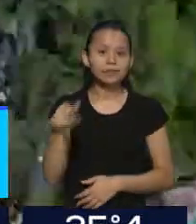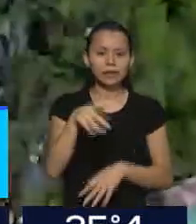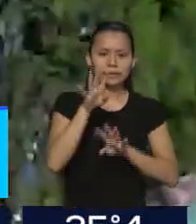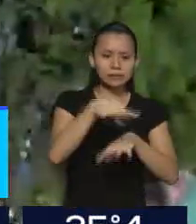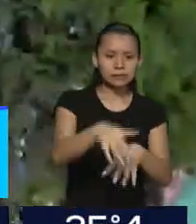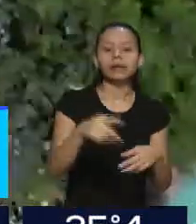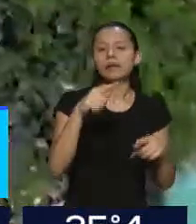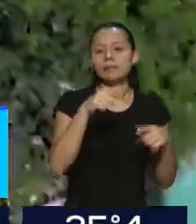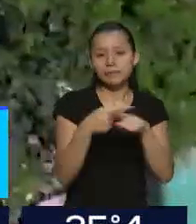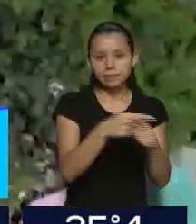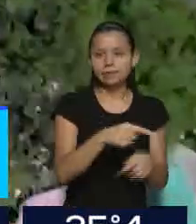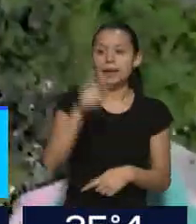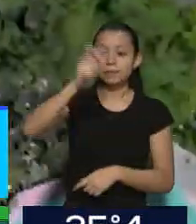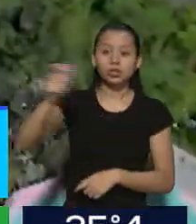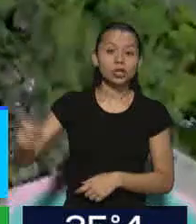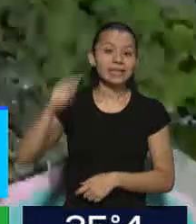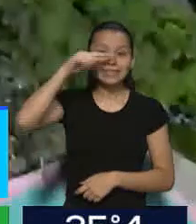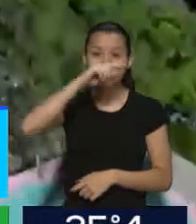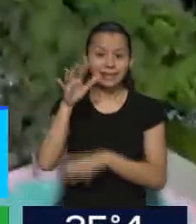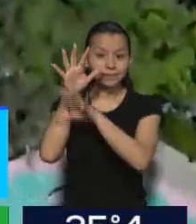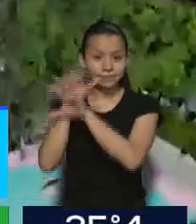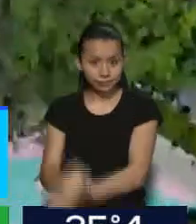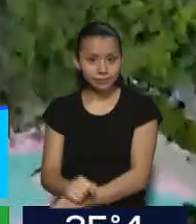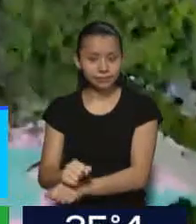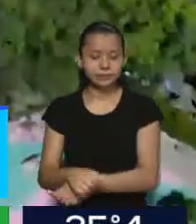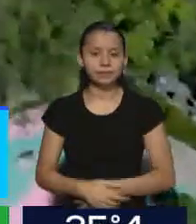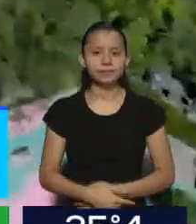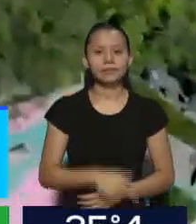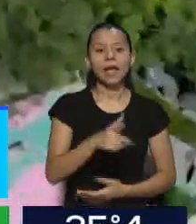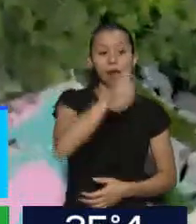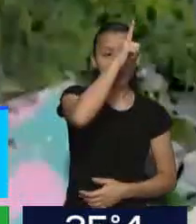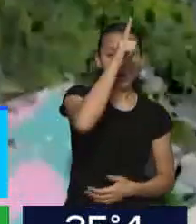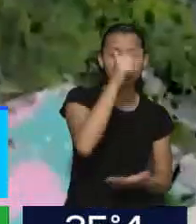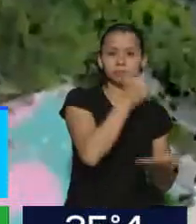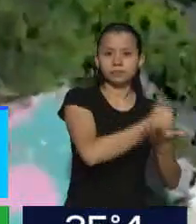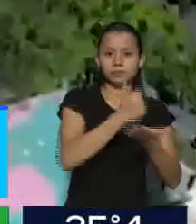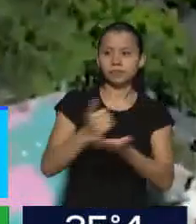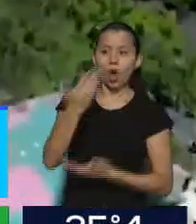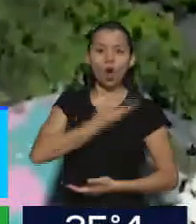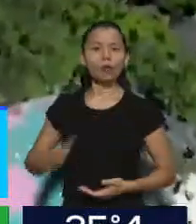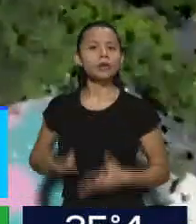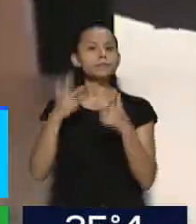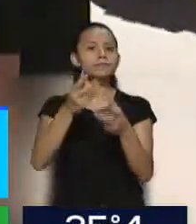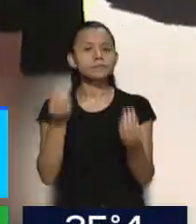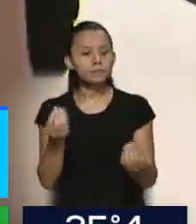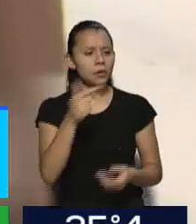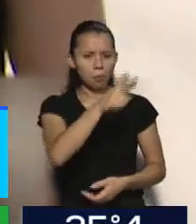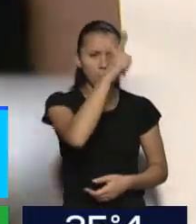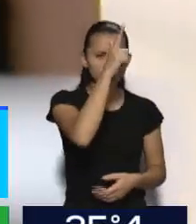7 detenidos y para el gobierno de la nación el operativo policial fue exitoso.